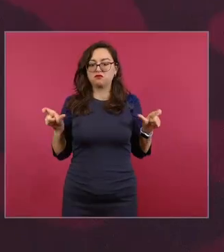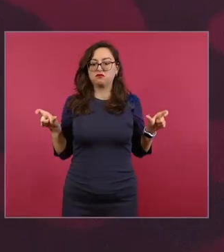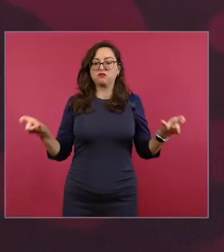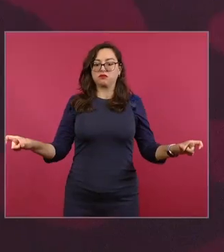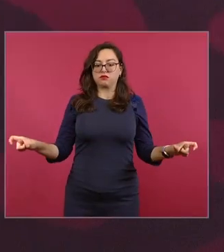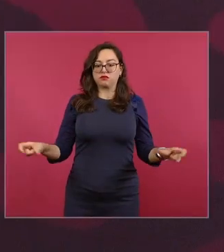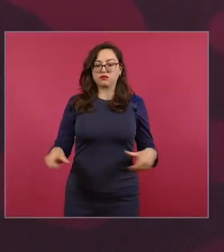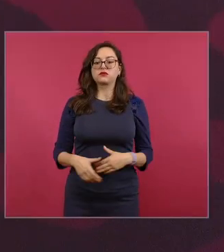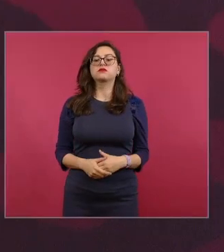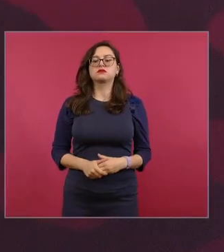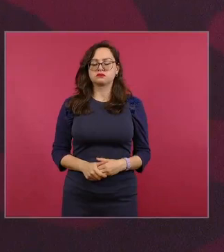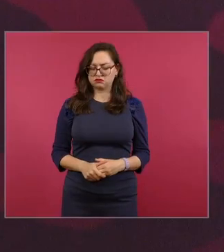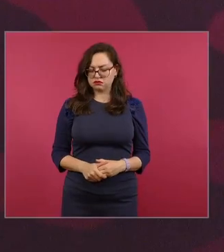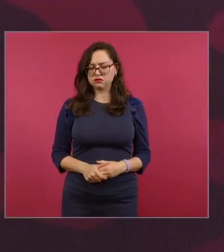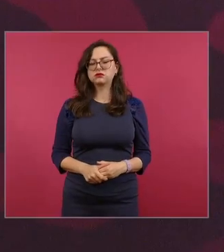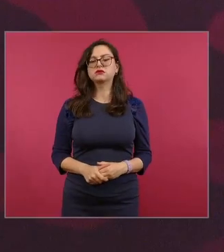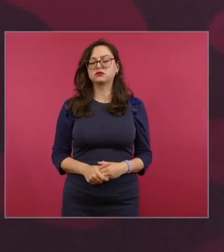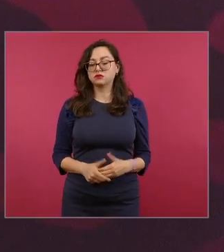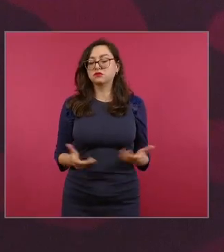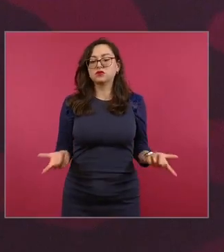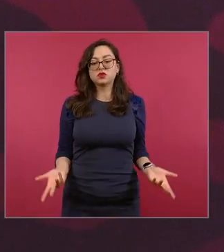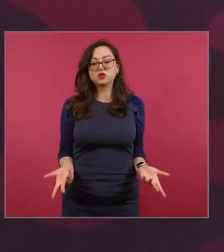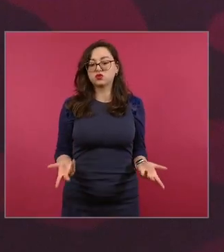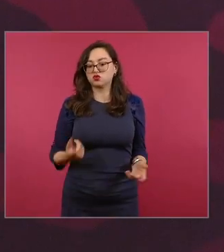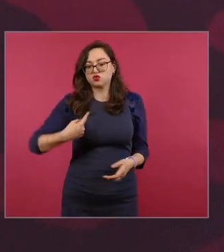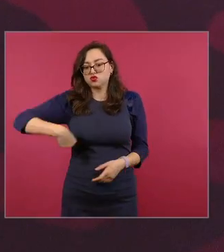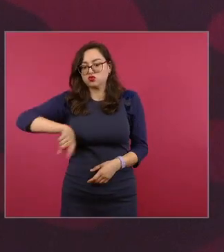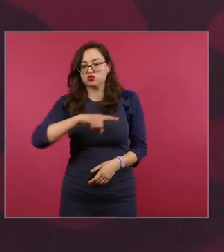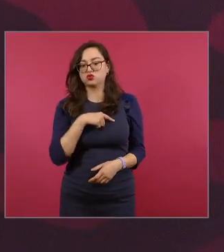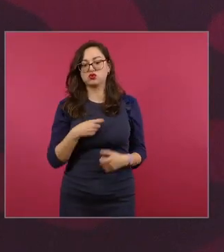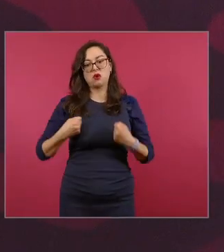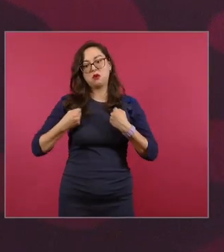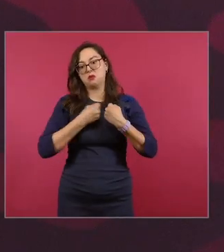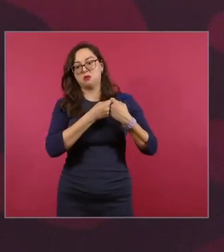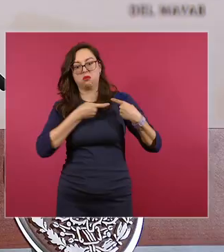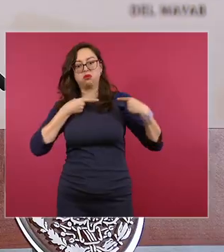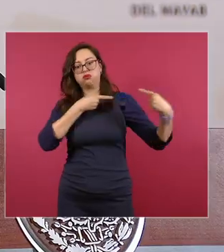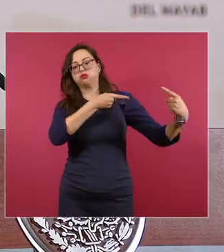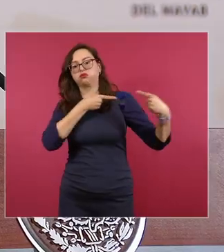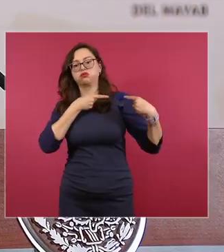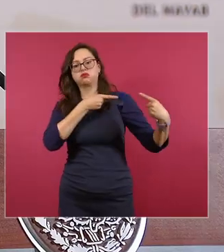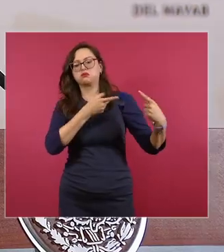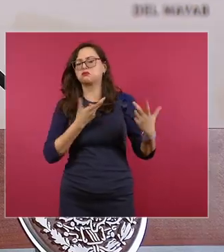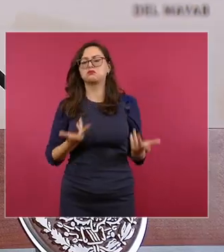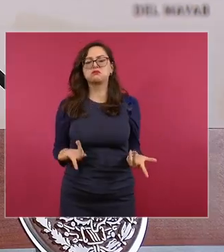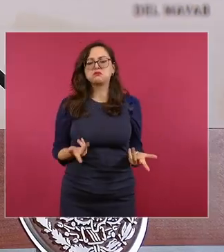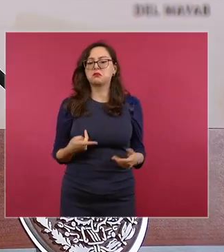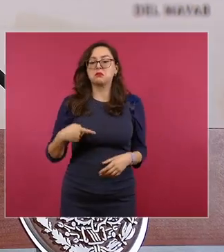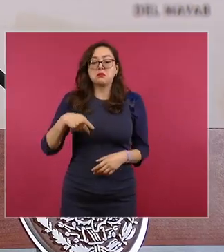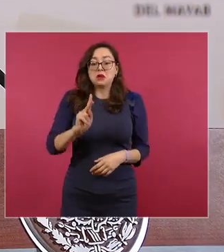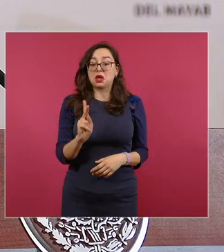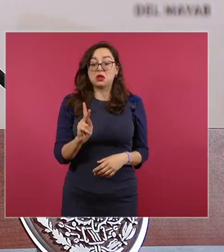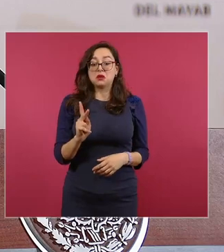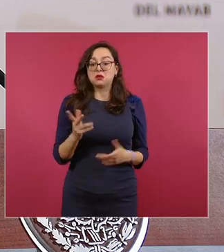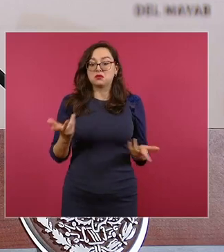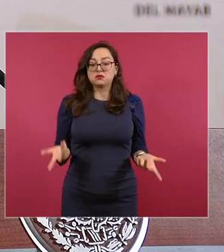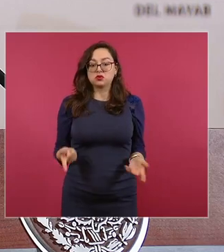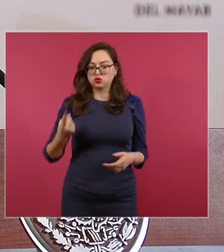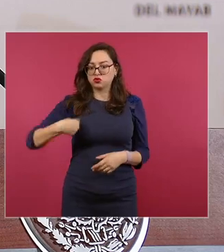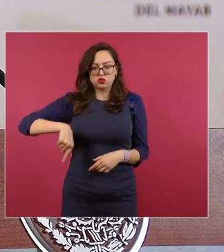también no nos convenía la confrontación, pero íbamos a hacer lo mismo.